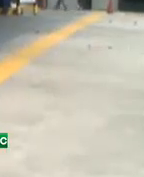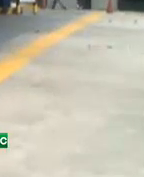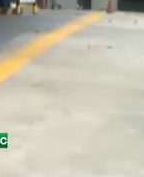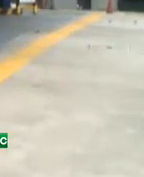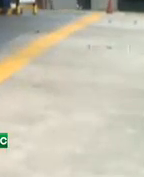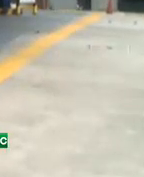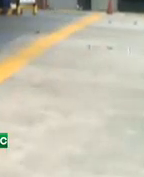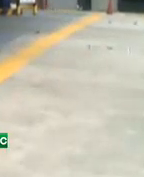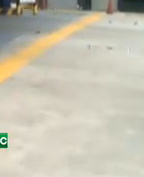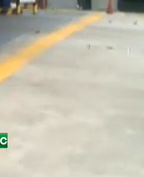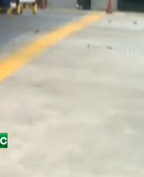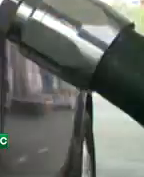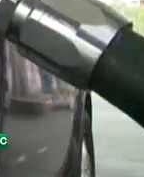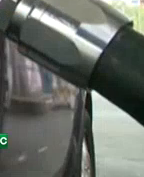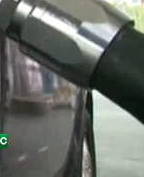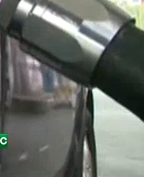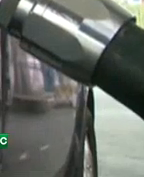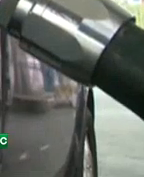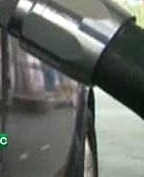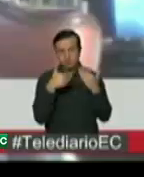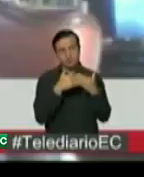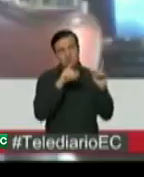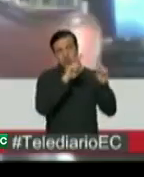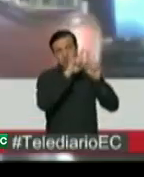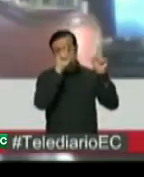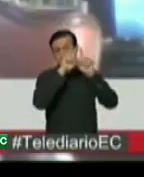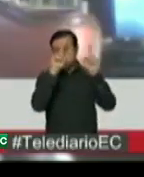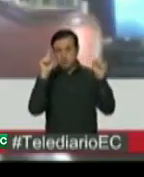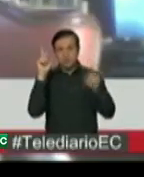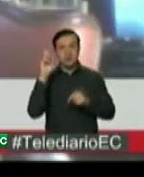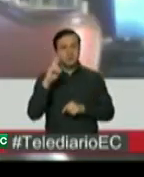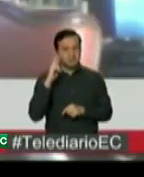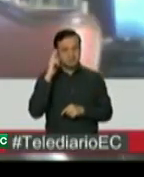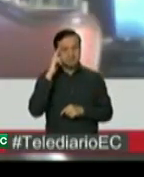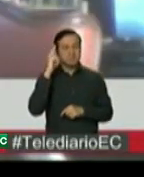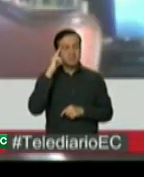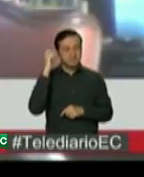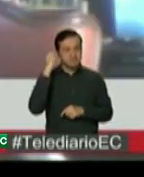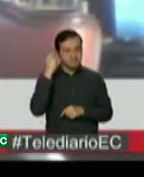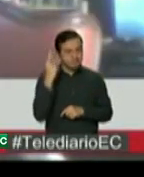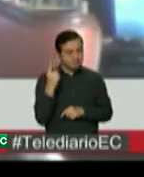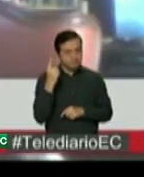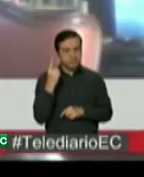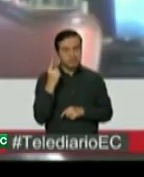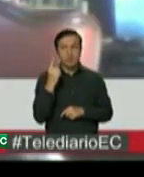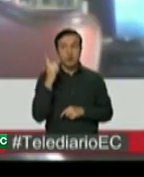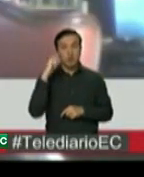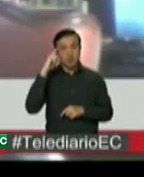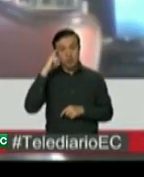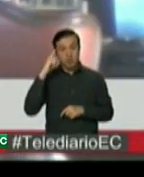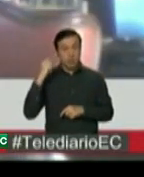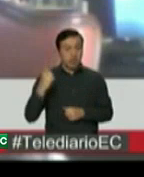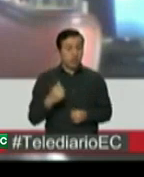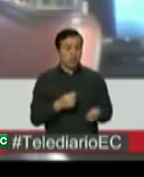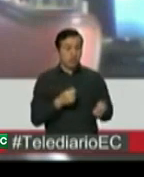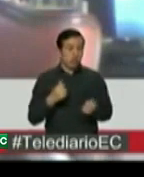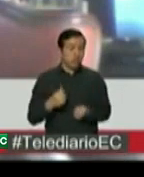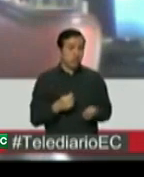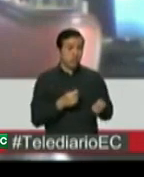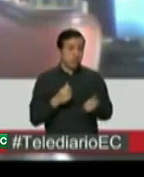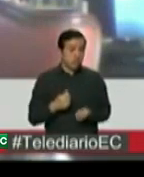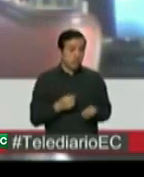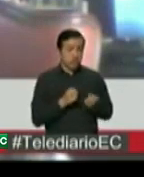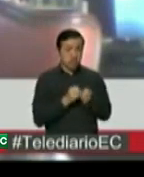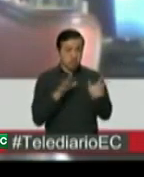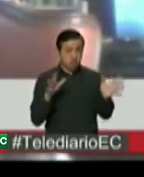los ministerios de Energía y Economía. Somos conscientes que un esquema de subsidios generalizados ya no